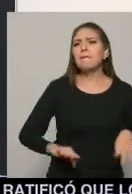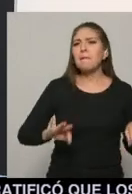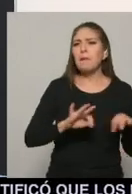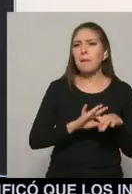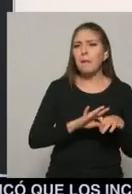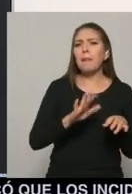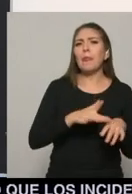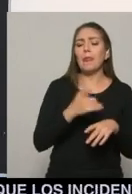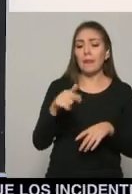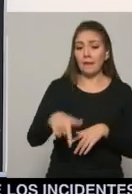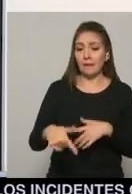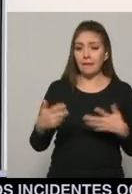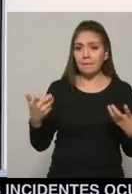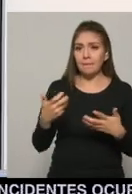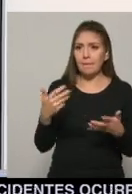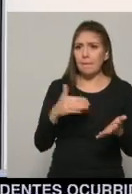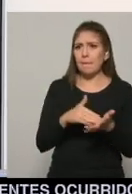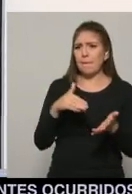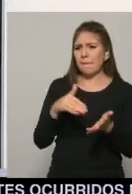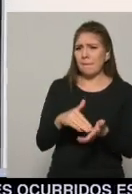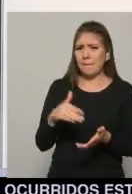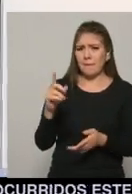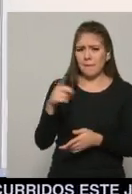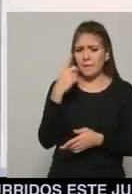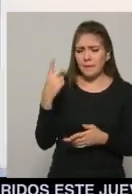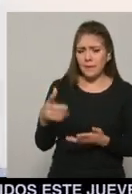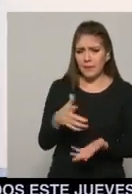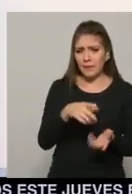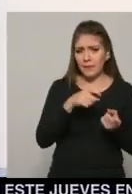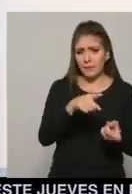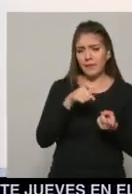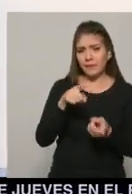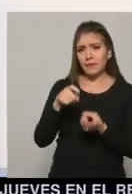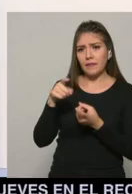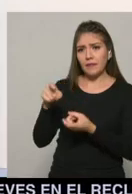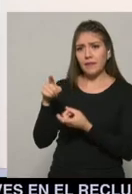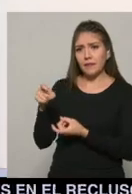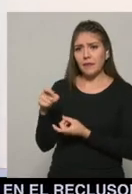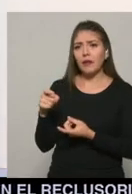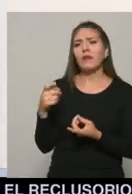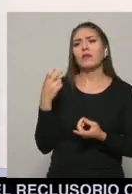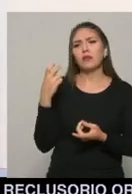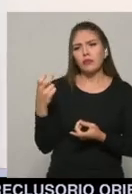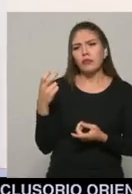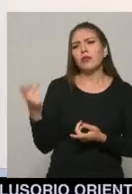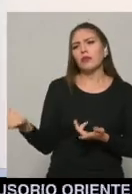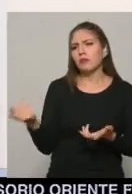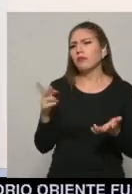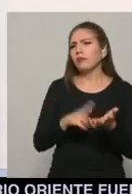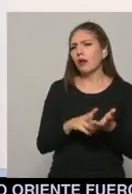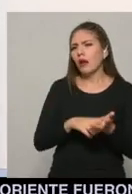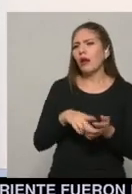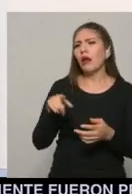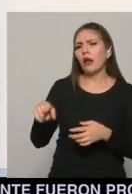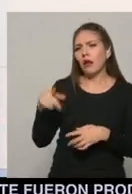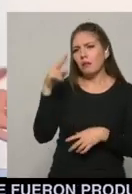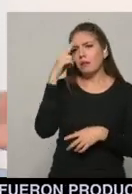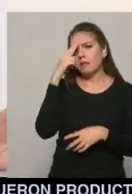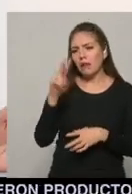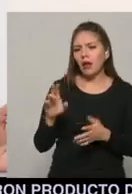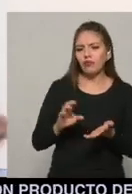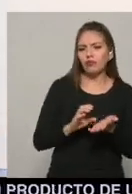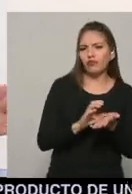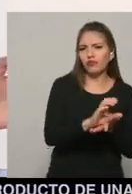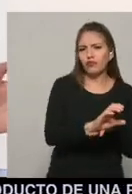generan millones de dólares en ganancias, pues es válido que también en México se quede parte de ese dinero por impuestos.